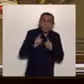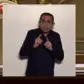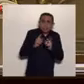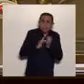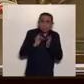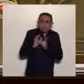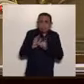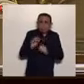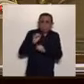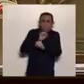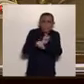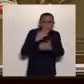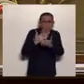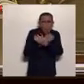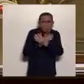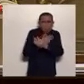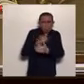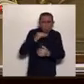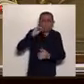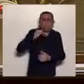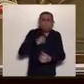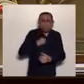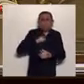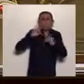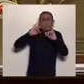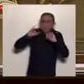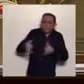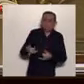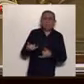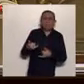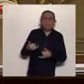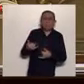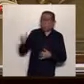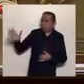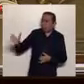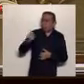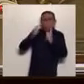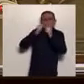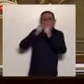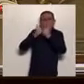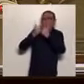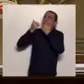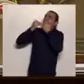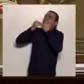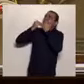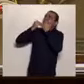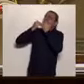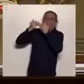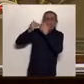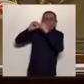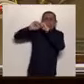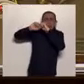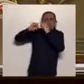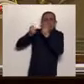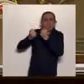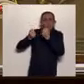mismo, cuando iba a ser entregado a su pasión voluntariamente aceptada, tomó pan, dándote gracias,